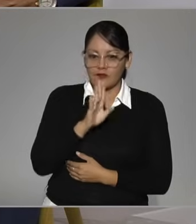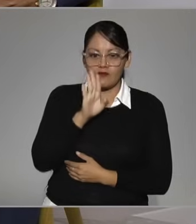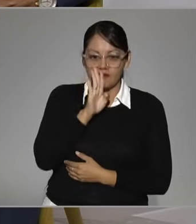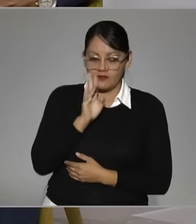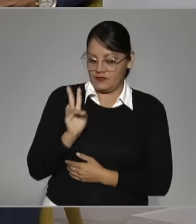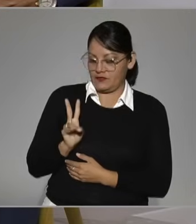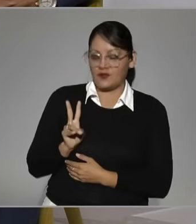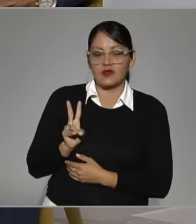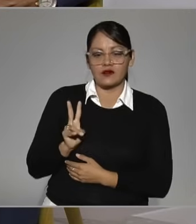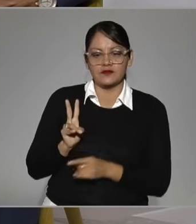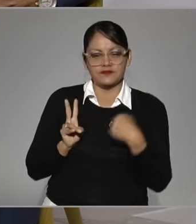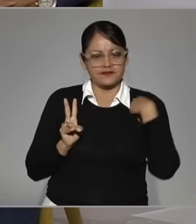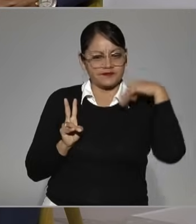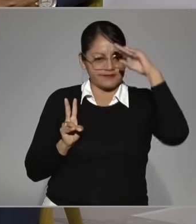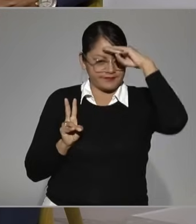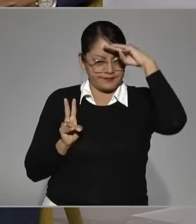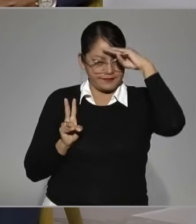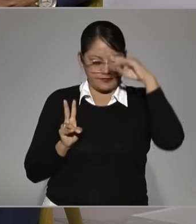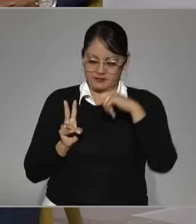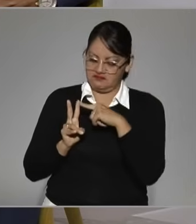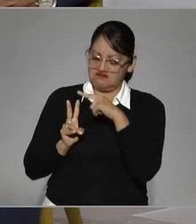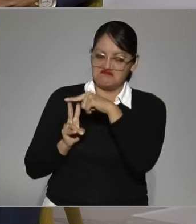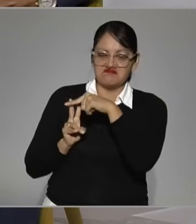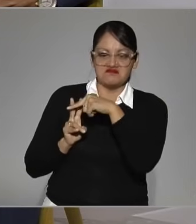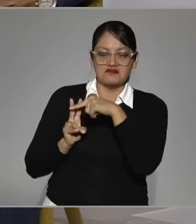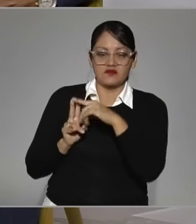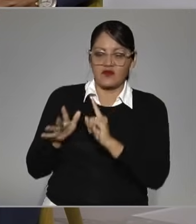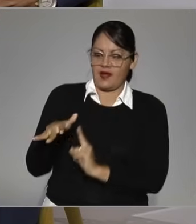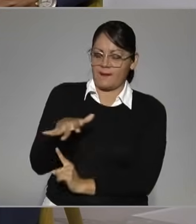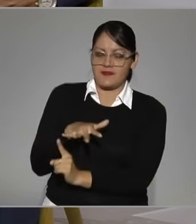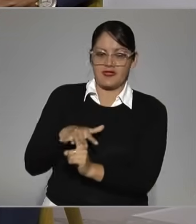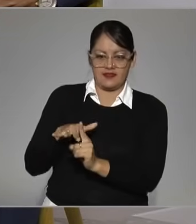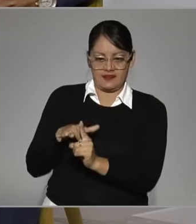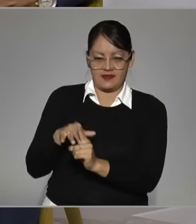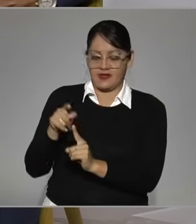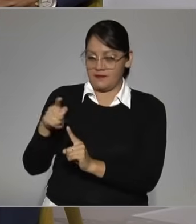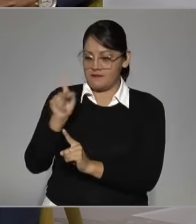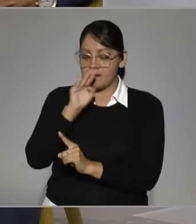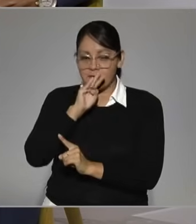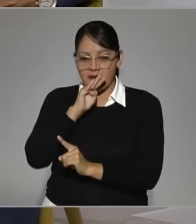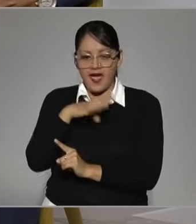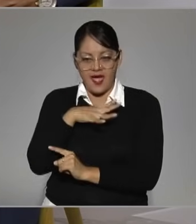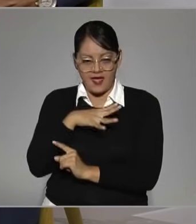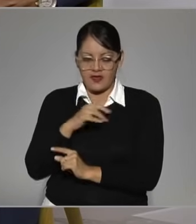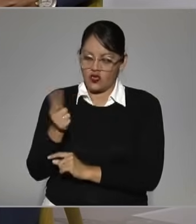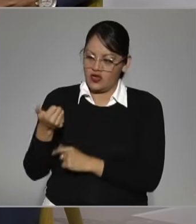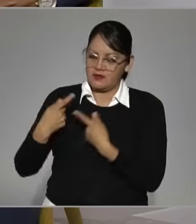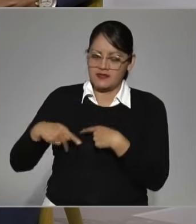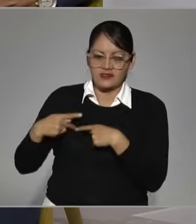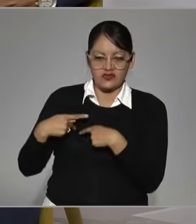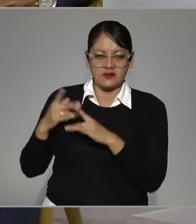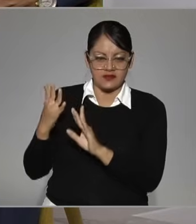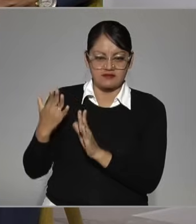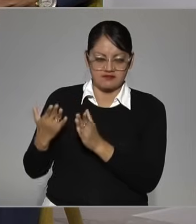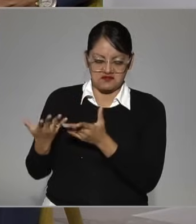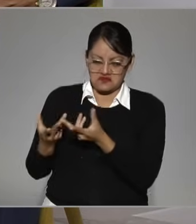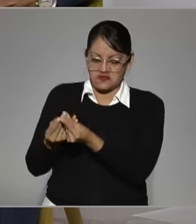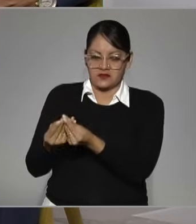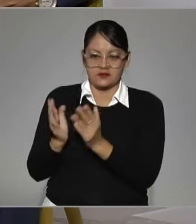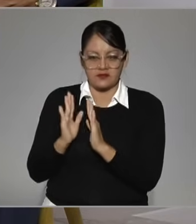mamá. Pensemos que es otro ambiente en donde está la mamá y hay otras personas. ¿El problema cuál